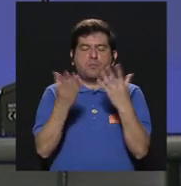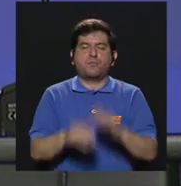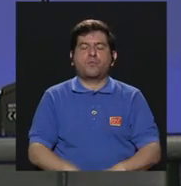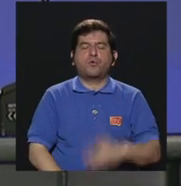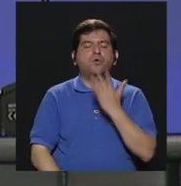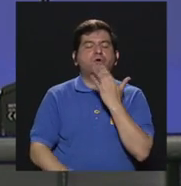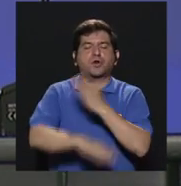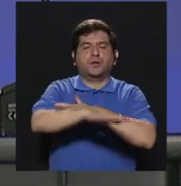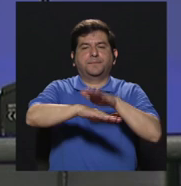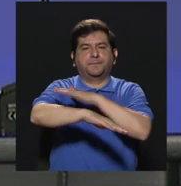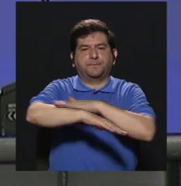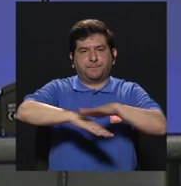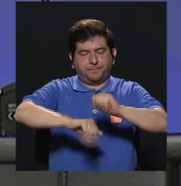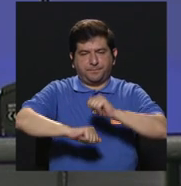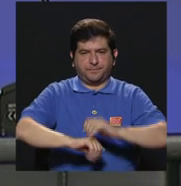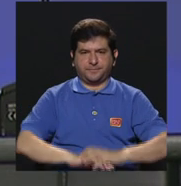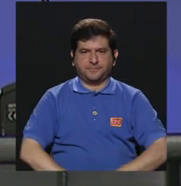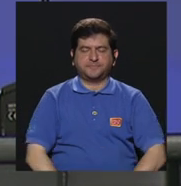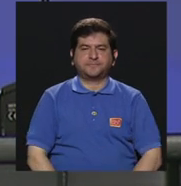plurietnicos.